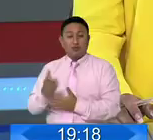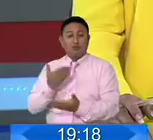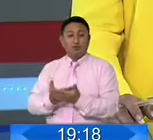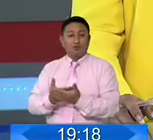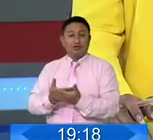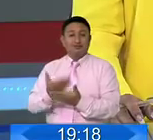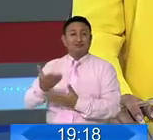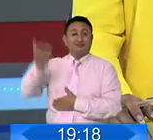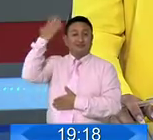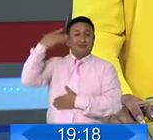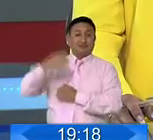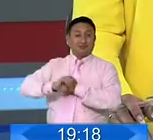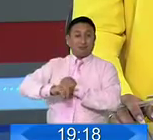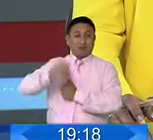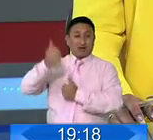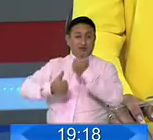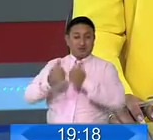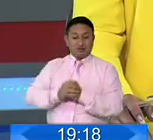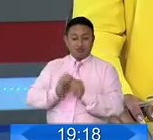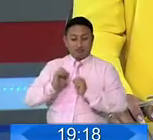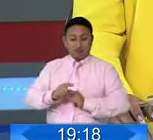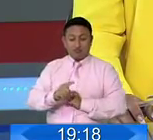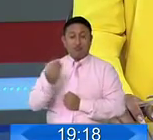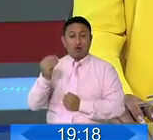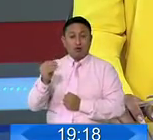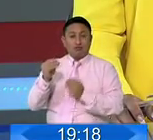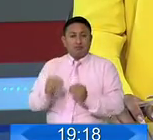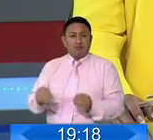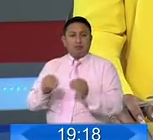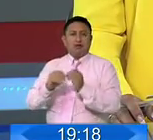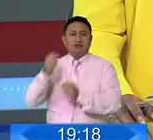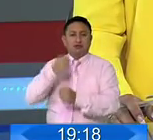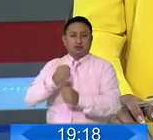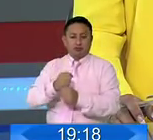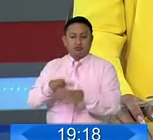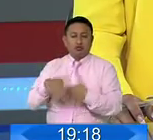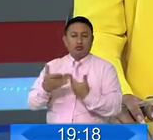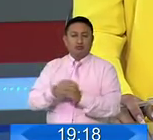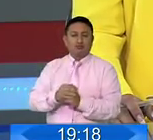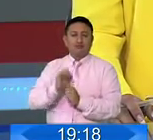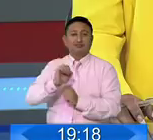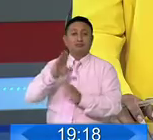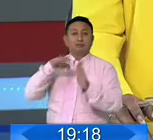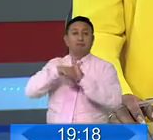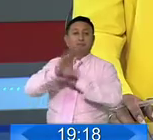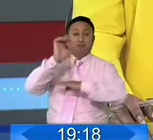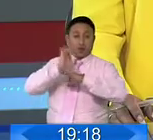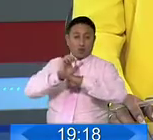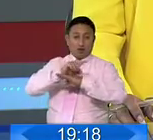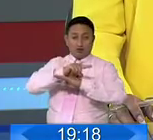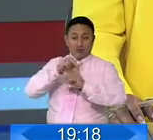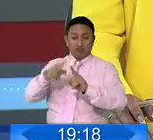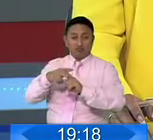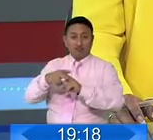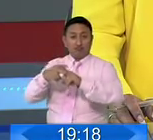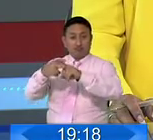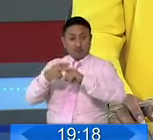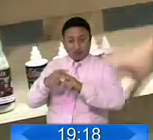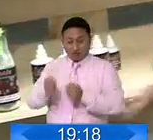gobierno enfocadas a reducir el desempleo juvenil a través de créditos otorgados por Banecuador para el